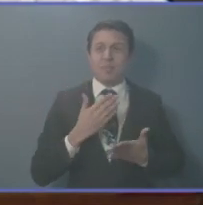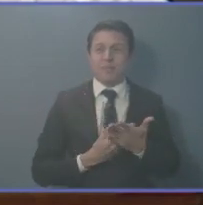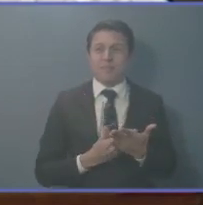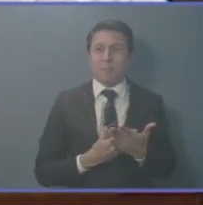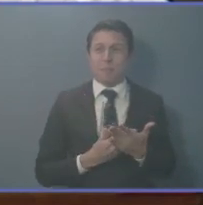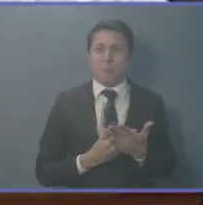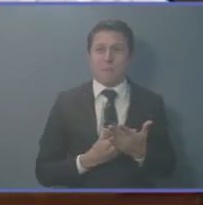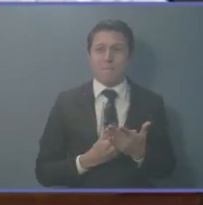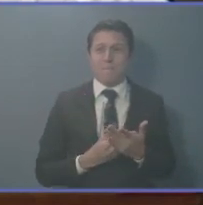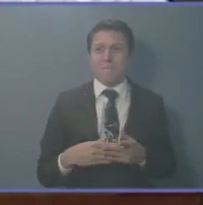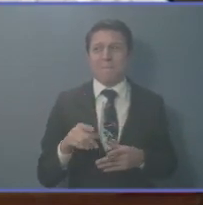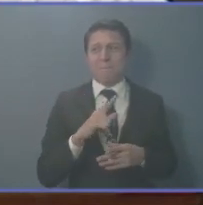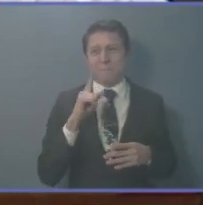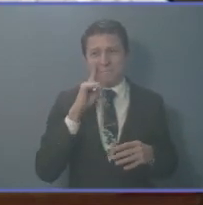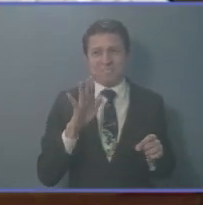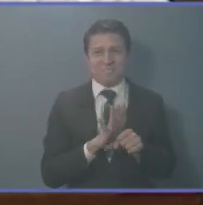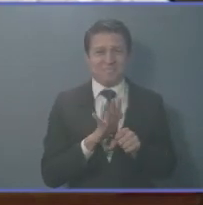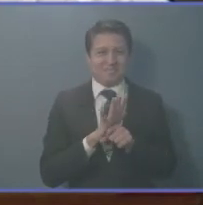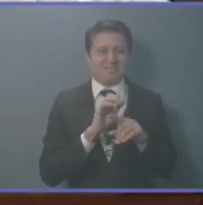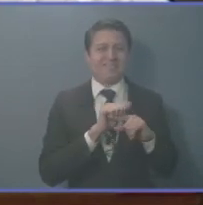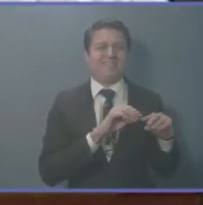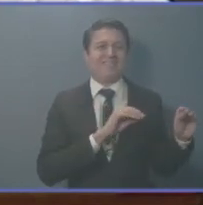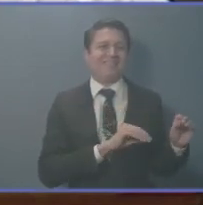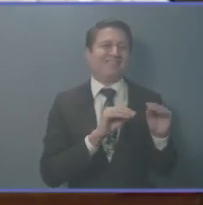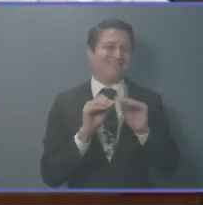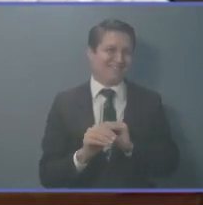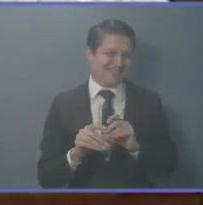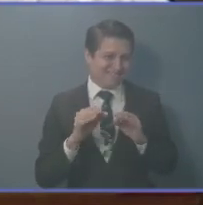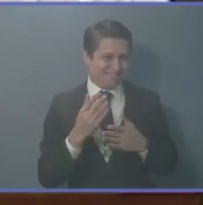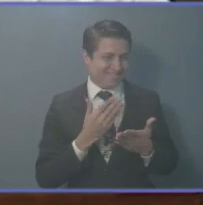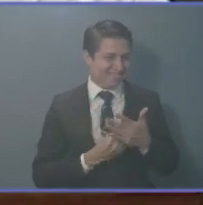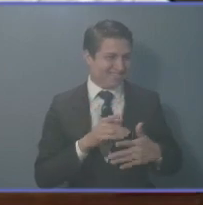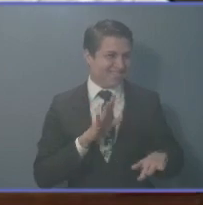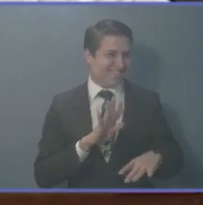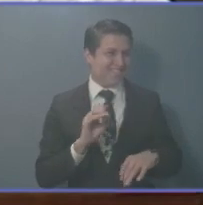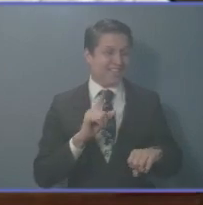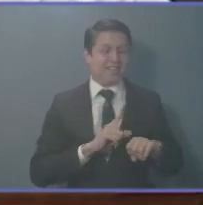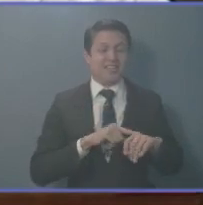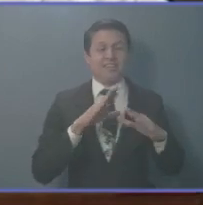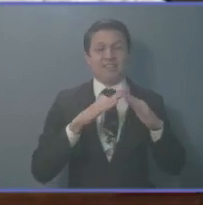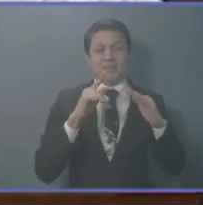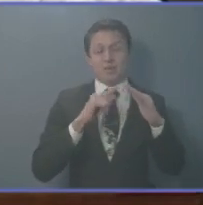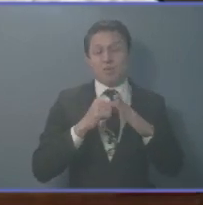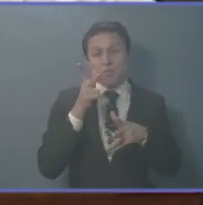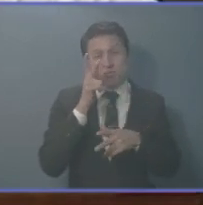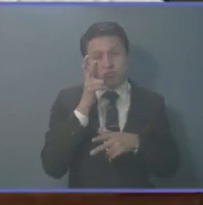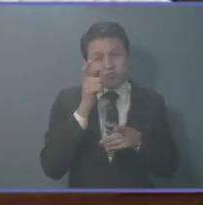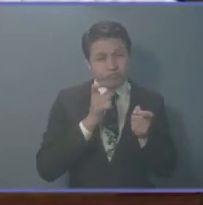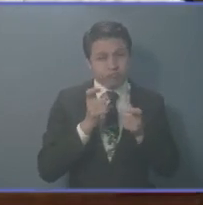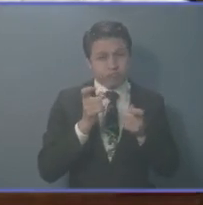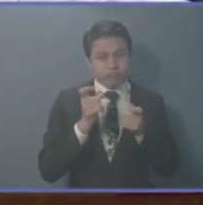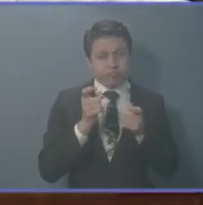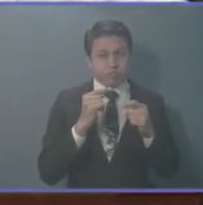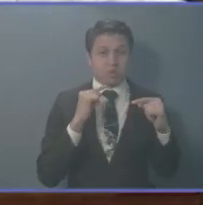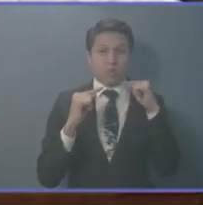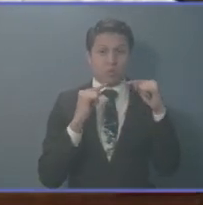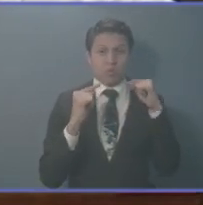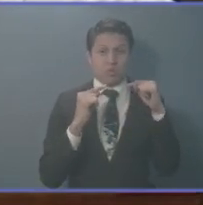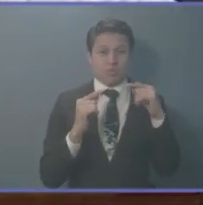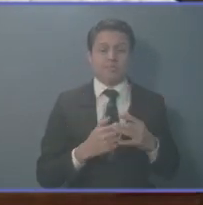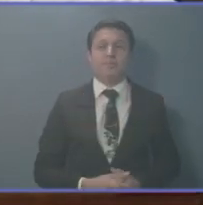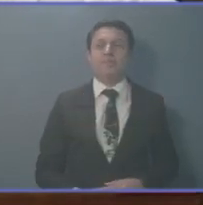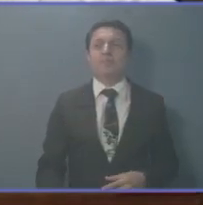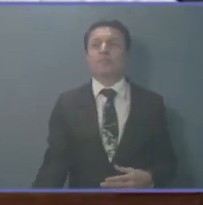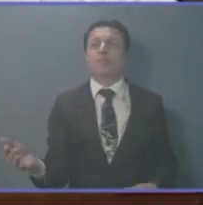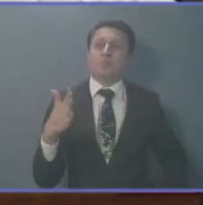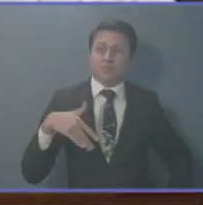indispensables para el efectivo cumplimiento de las medidas de cuarentena, aislamiento, observación y vigilancia de la enfermedad. Los laboratorios privados deberán